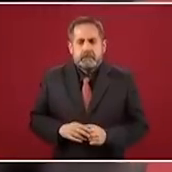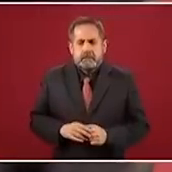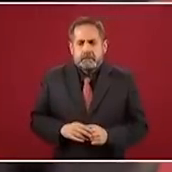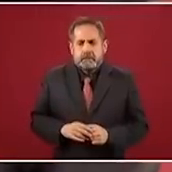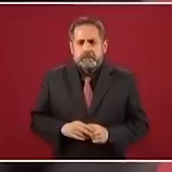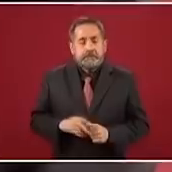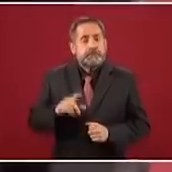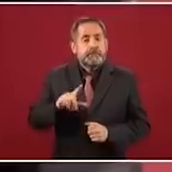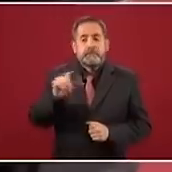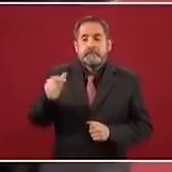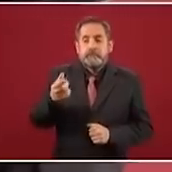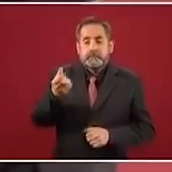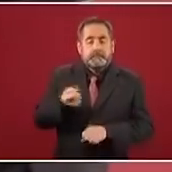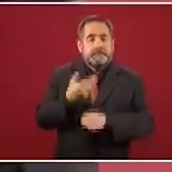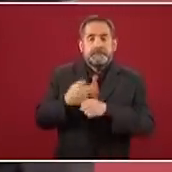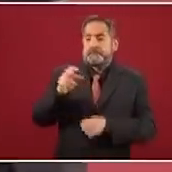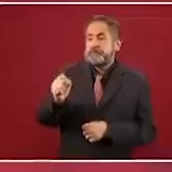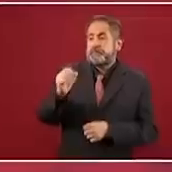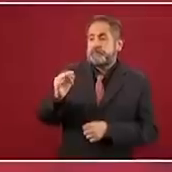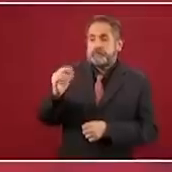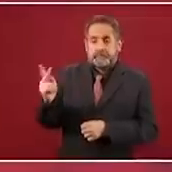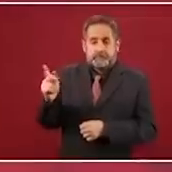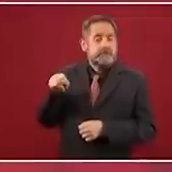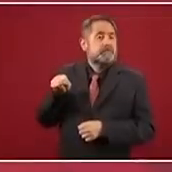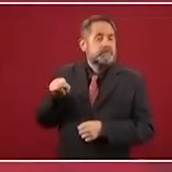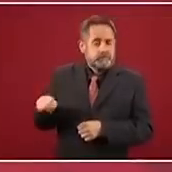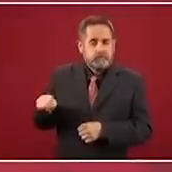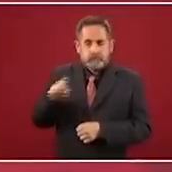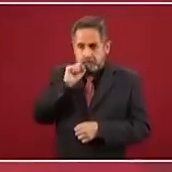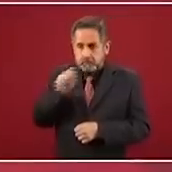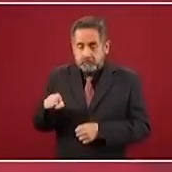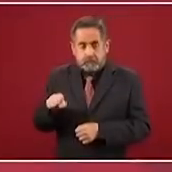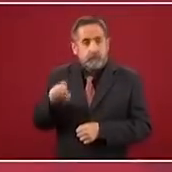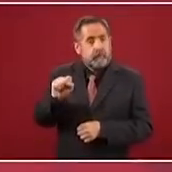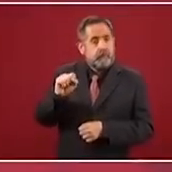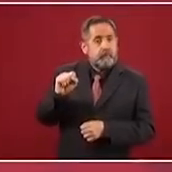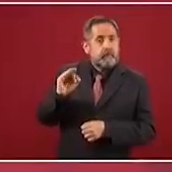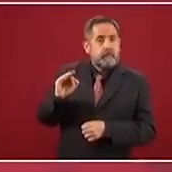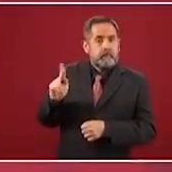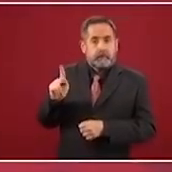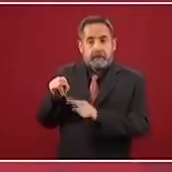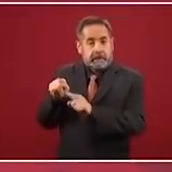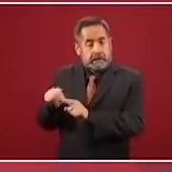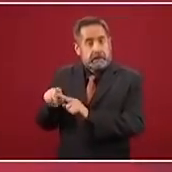La Secretaría de la Función Pública, ¿sí?, la Secretaría de la Función Pública.